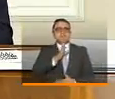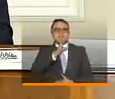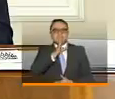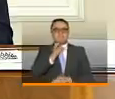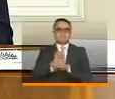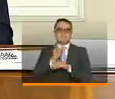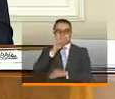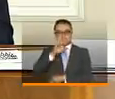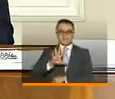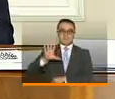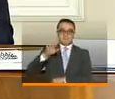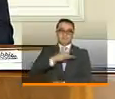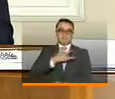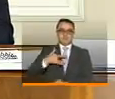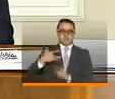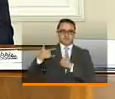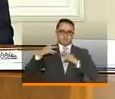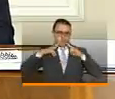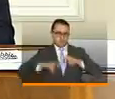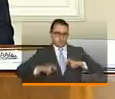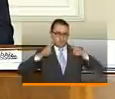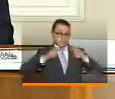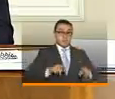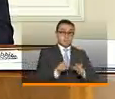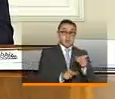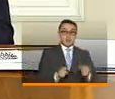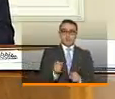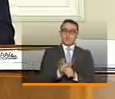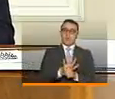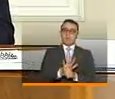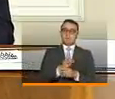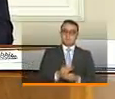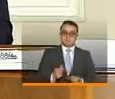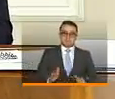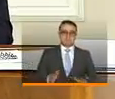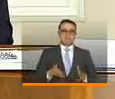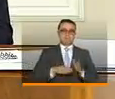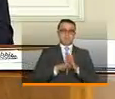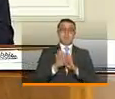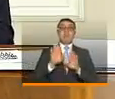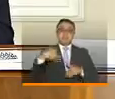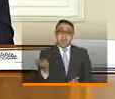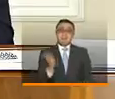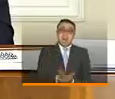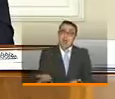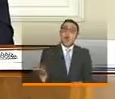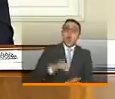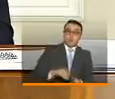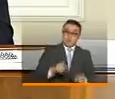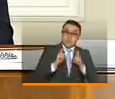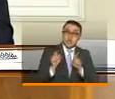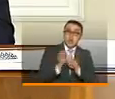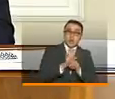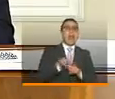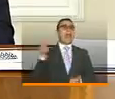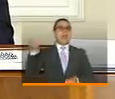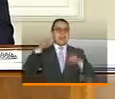Instituto Nacional de Salud, va a estar mirando los casos, va a entrar a profundidad y esperamos que este estudio también nos arroje